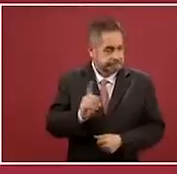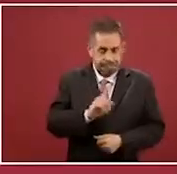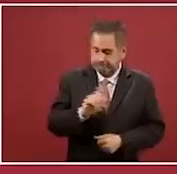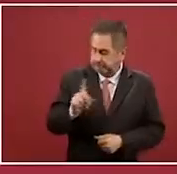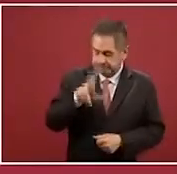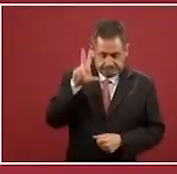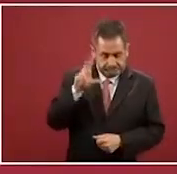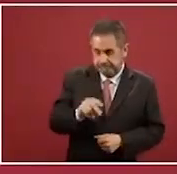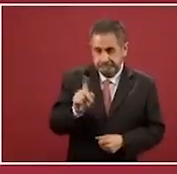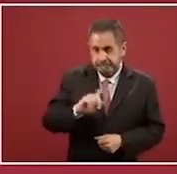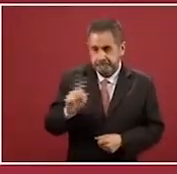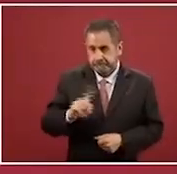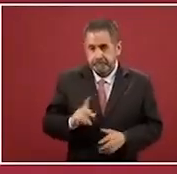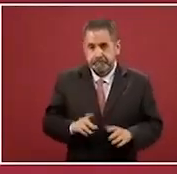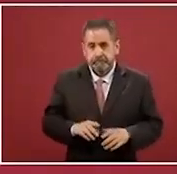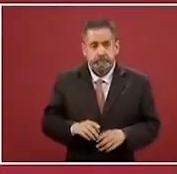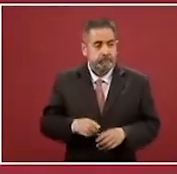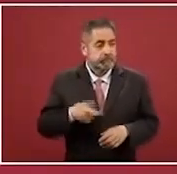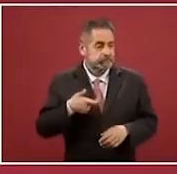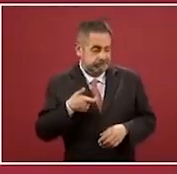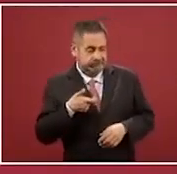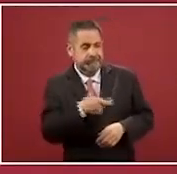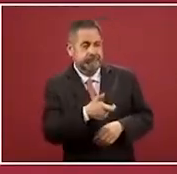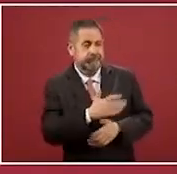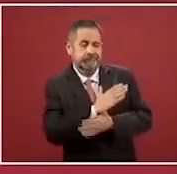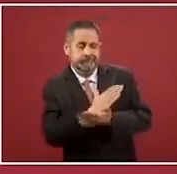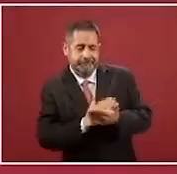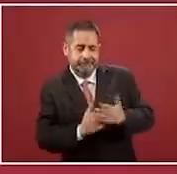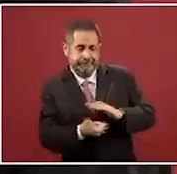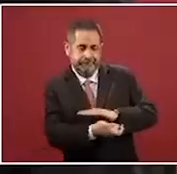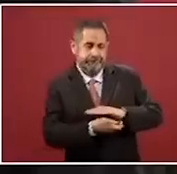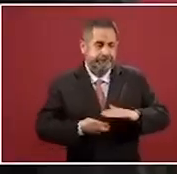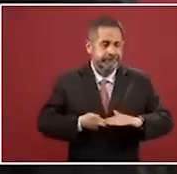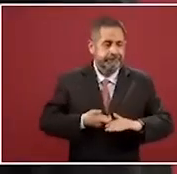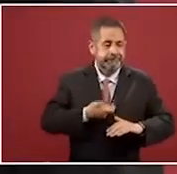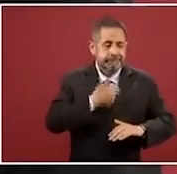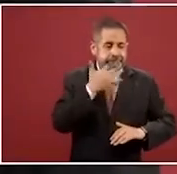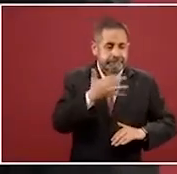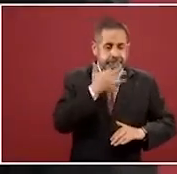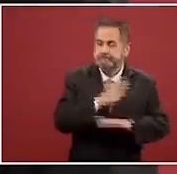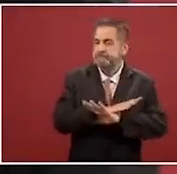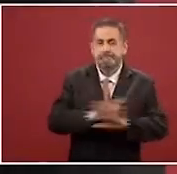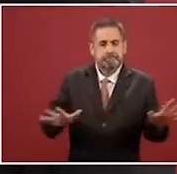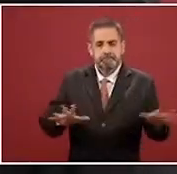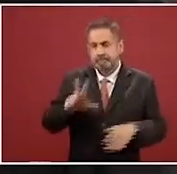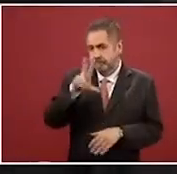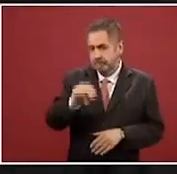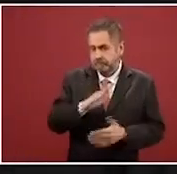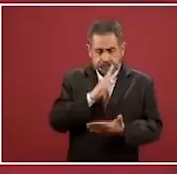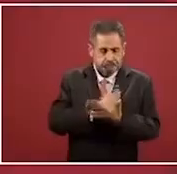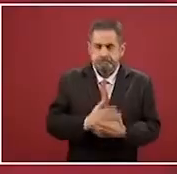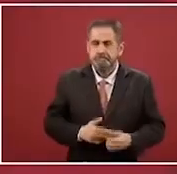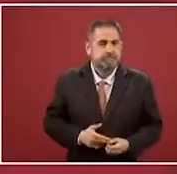porque hay moche, porque hay soborno. Ya no hay